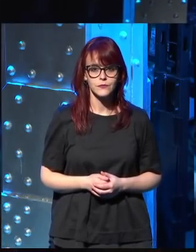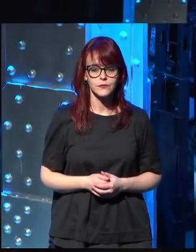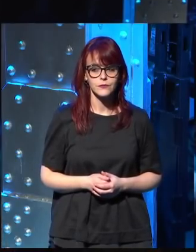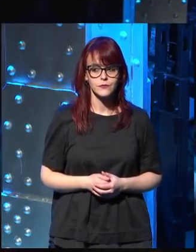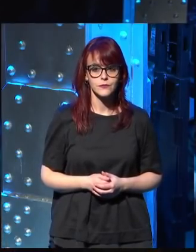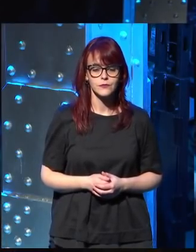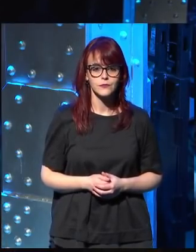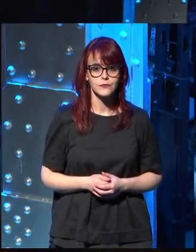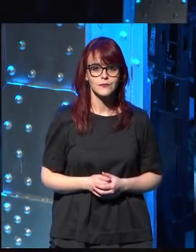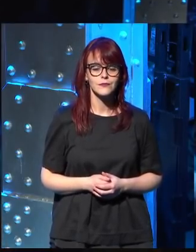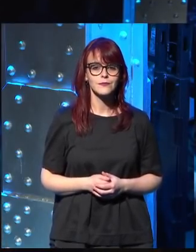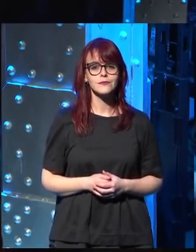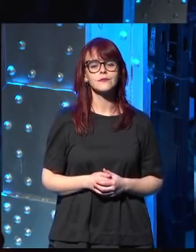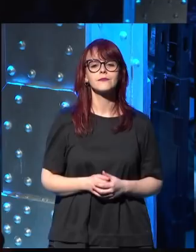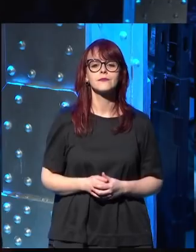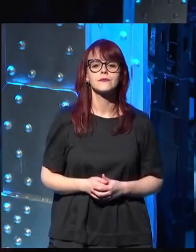Se me ha caído esto. Ya está, ya está.